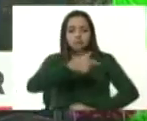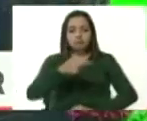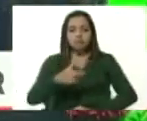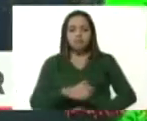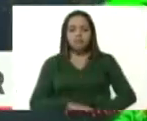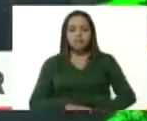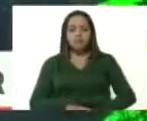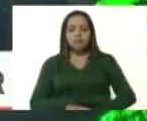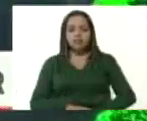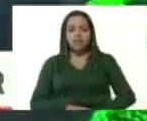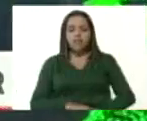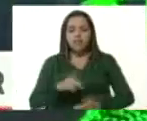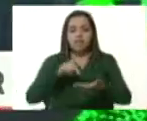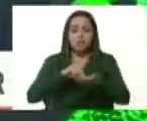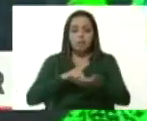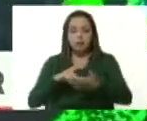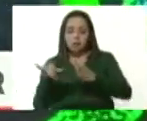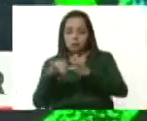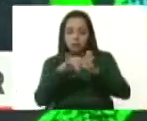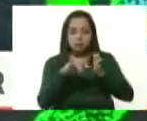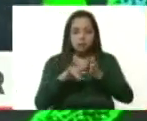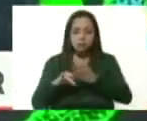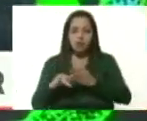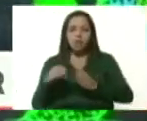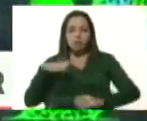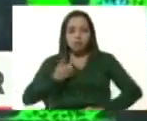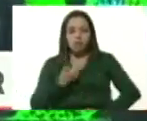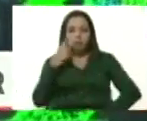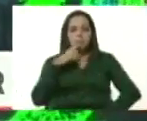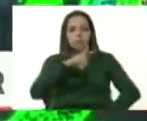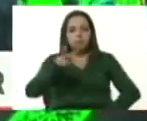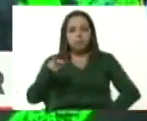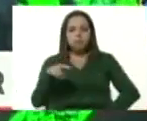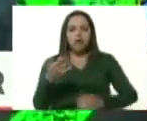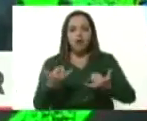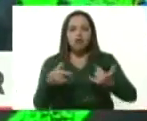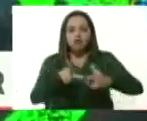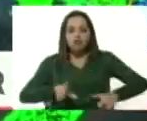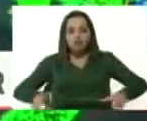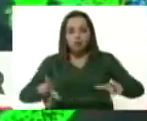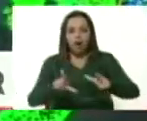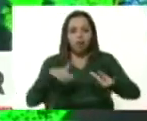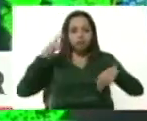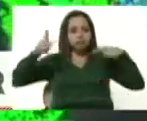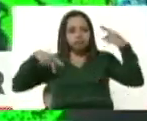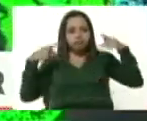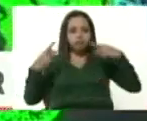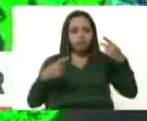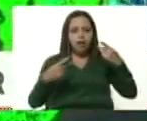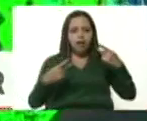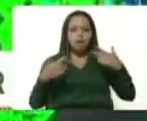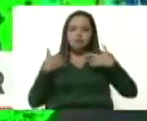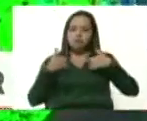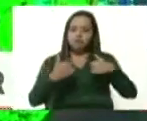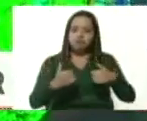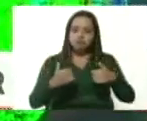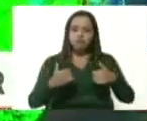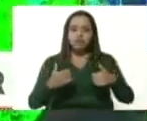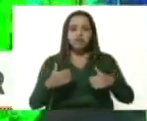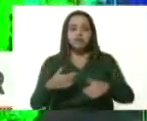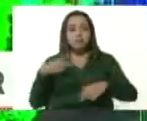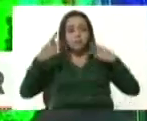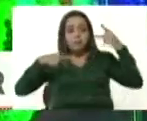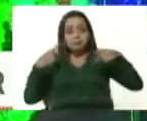las parroquias aledañas cuentan ahora con este sitio de esparcimiento para la sana recreación y el